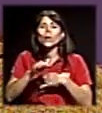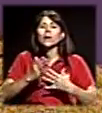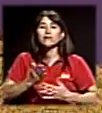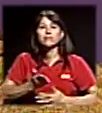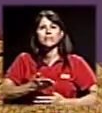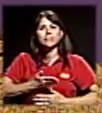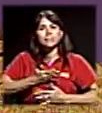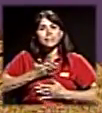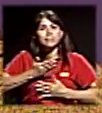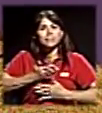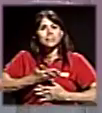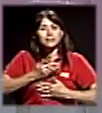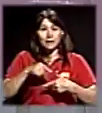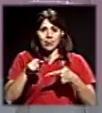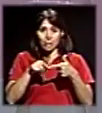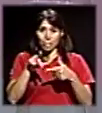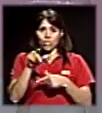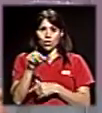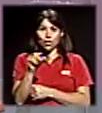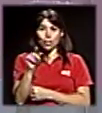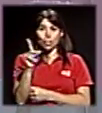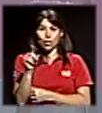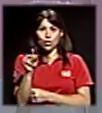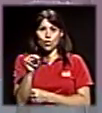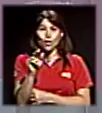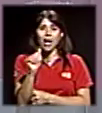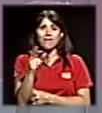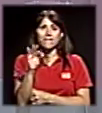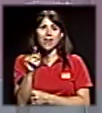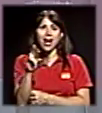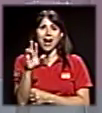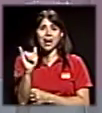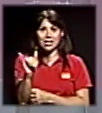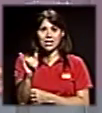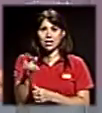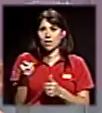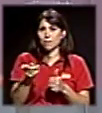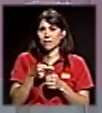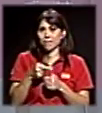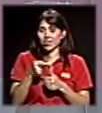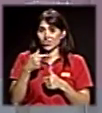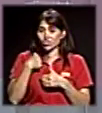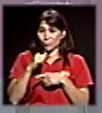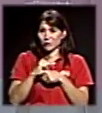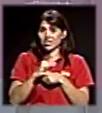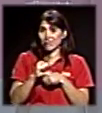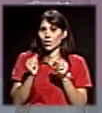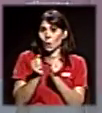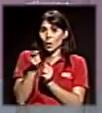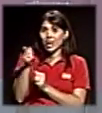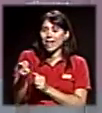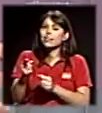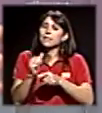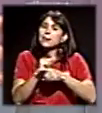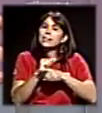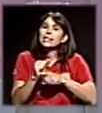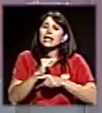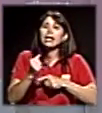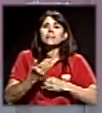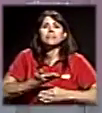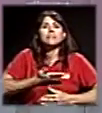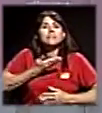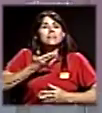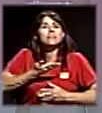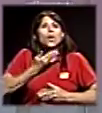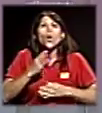de Dona fari que ha sido una influencia mi primer lo tomé con ella y es todo lo de la respiración Cómo usar la respiración